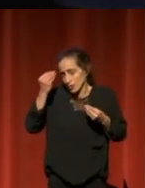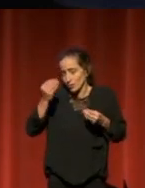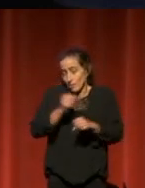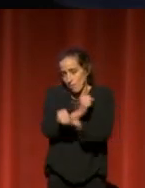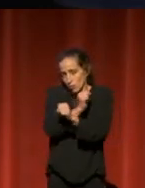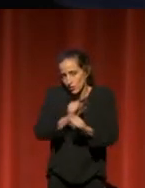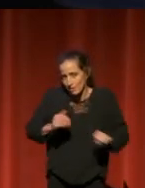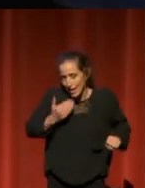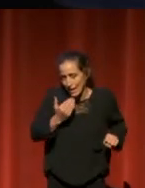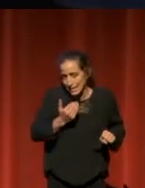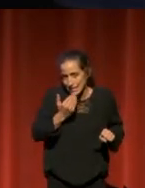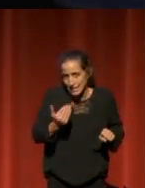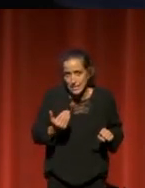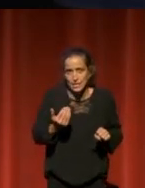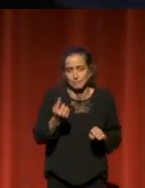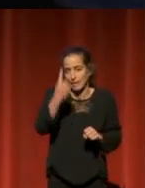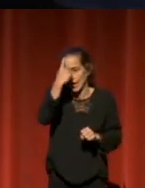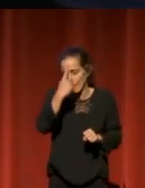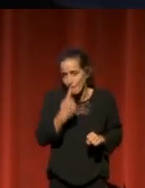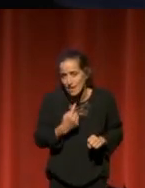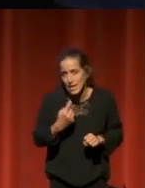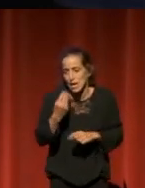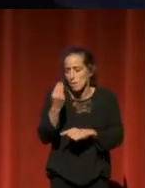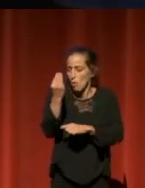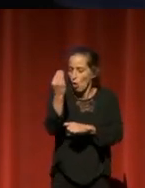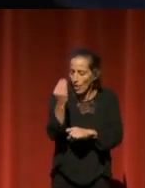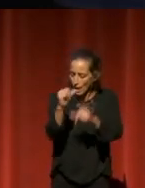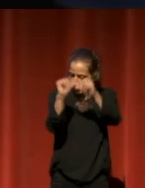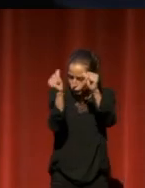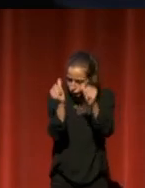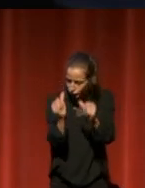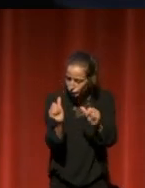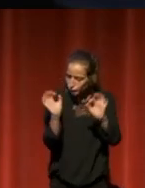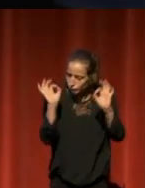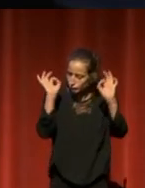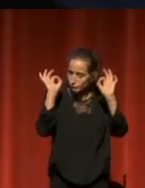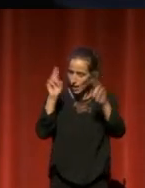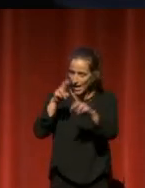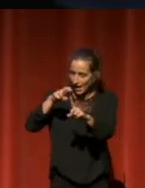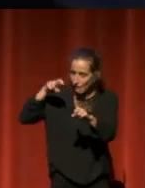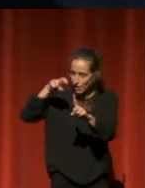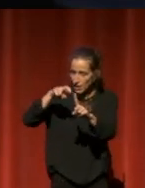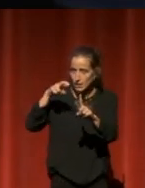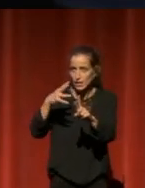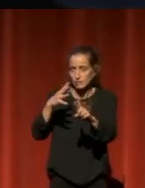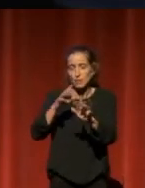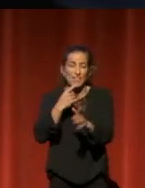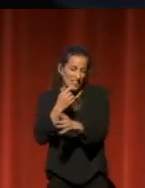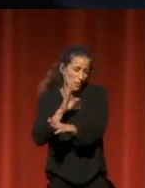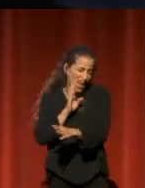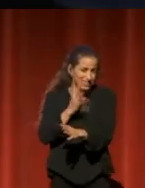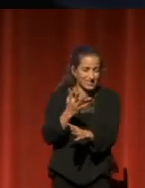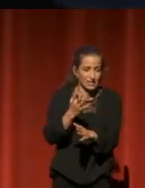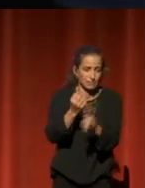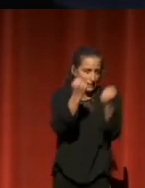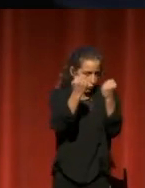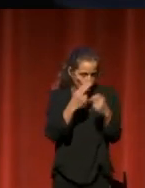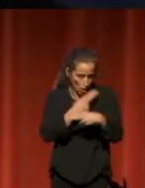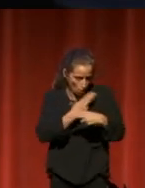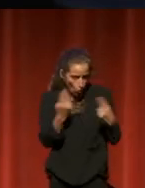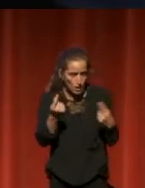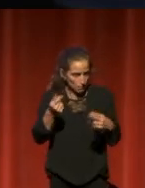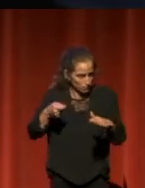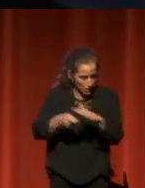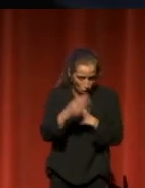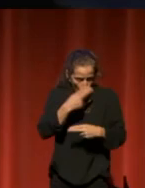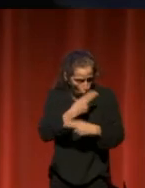un modelo de... Afortunadamente, como decíamos, las bibliotecas siguen siendo instituciones públicas, ¿no? Financiadas por dinero